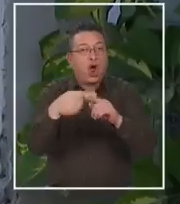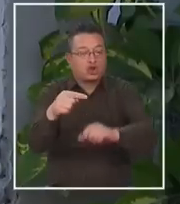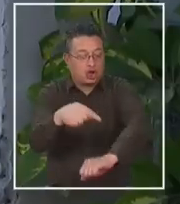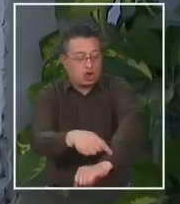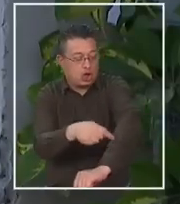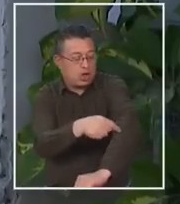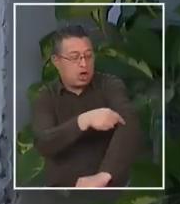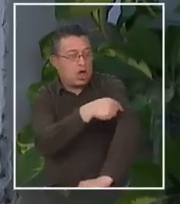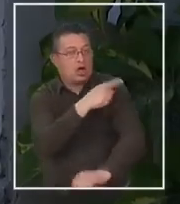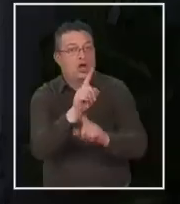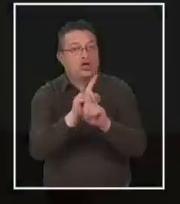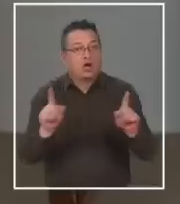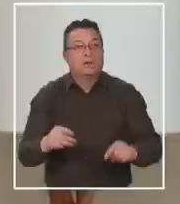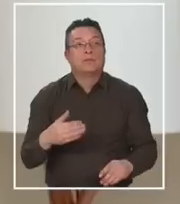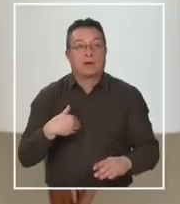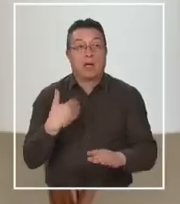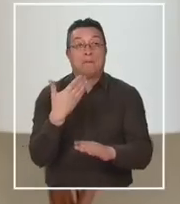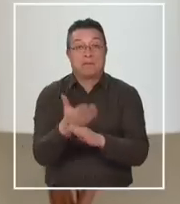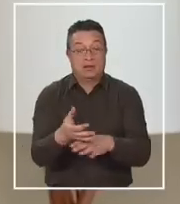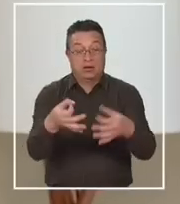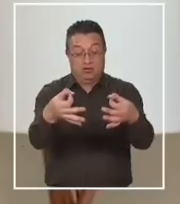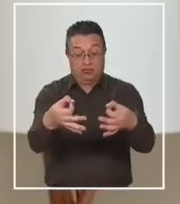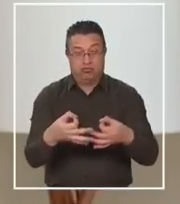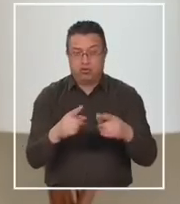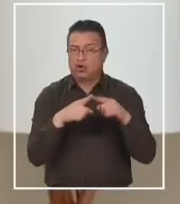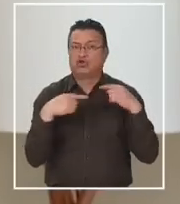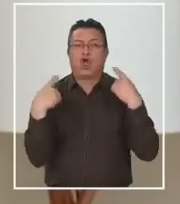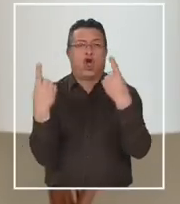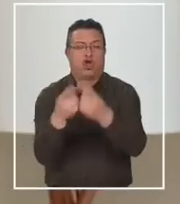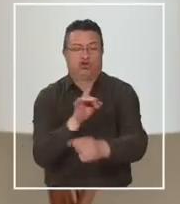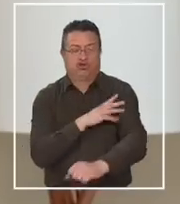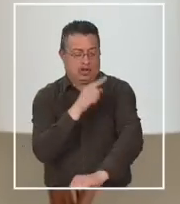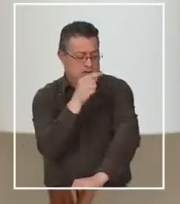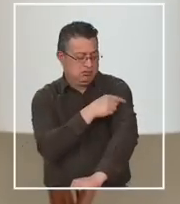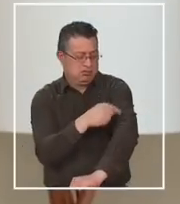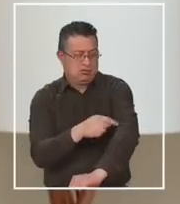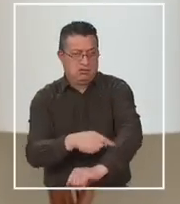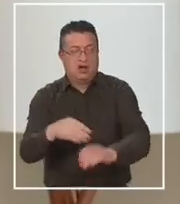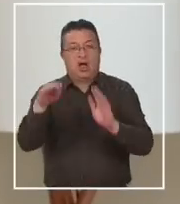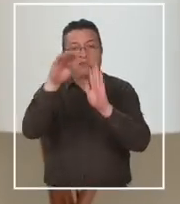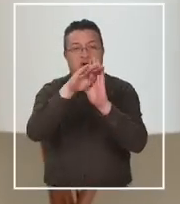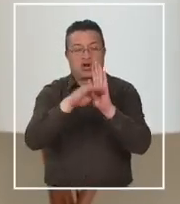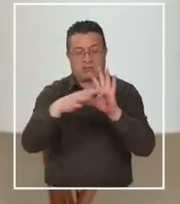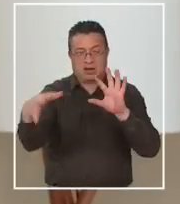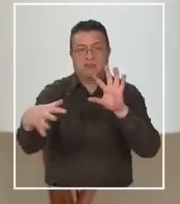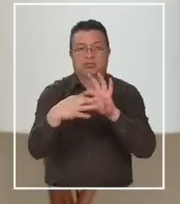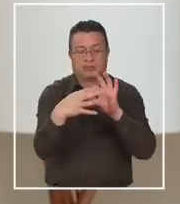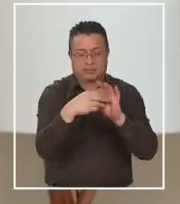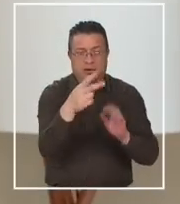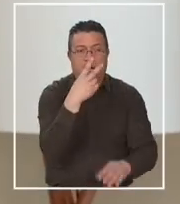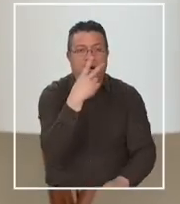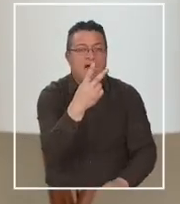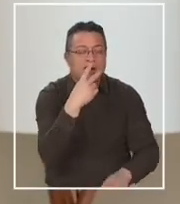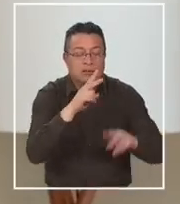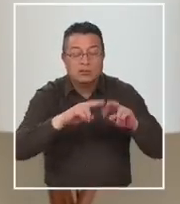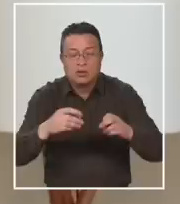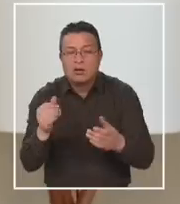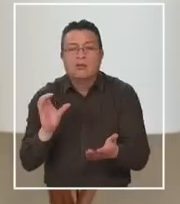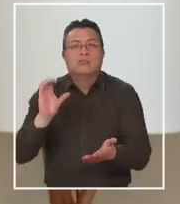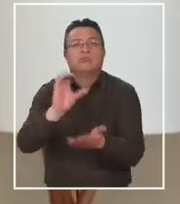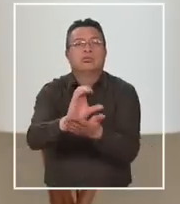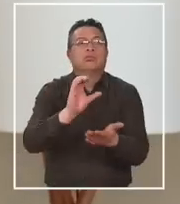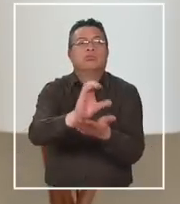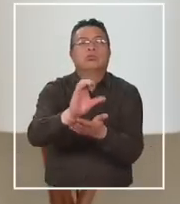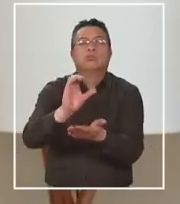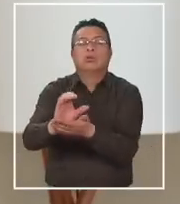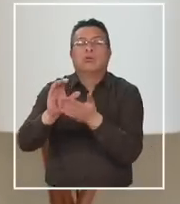seremías del país. Para solicitar una auditoría de todas las seremías del país y de los programas dependientes de ellos y de todos los recursos